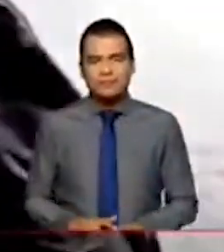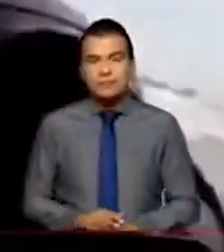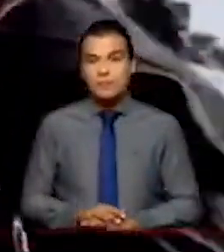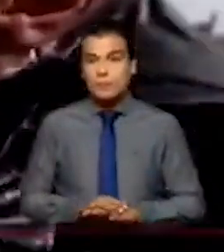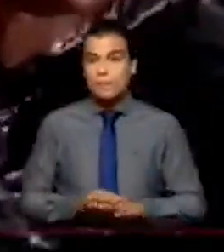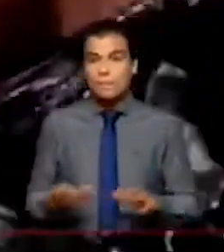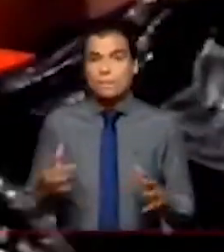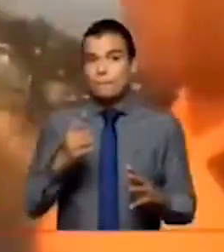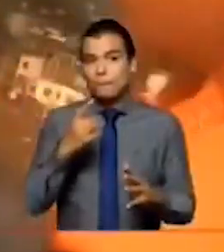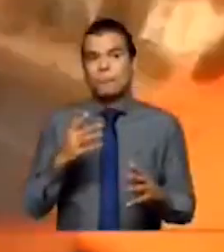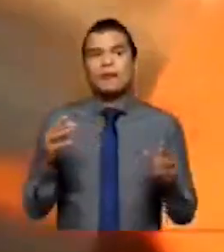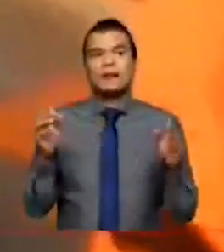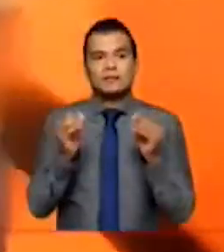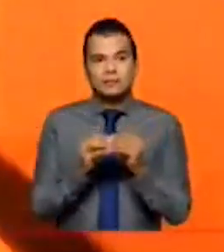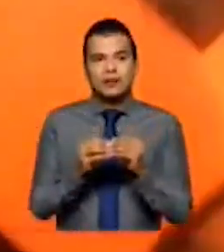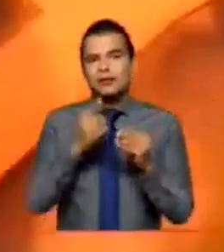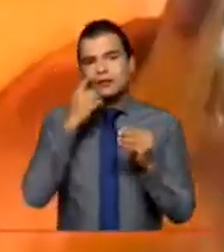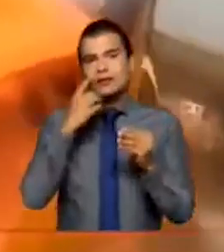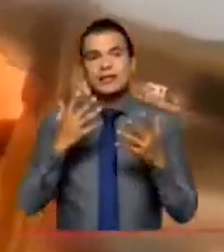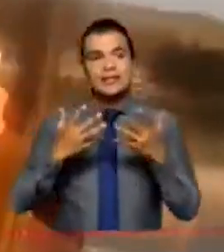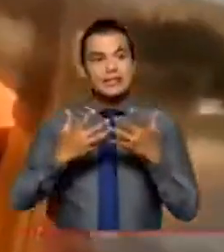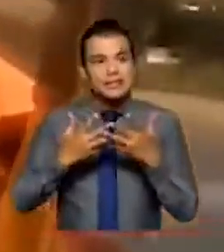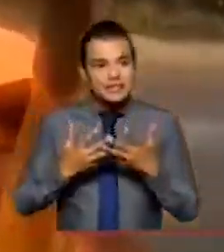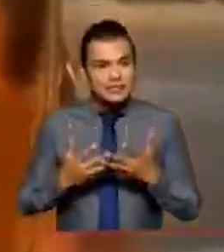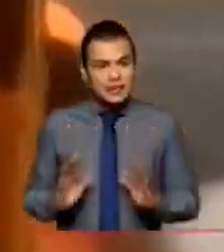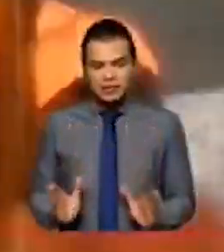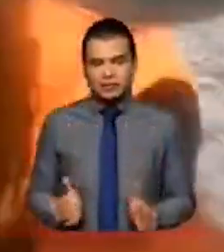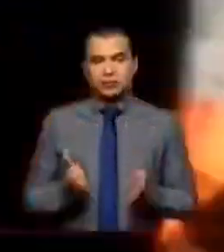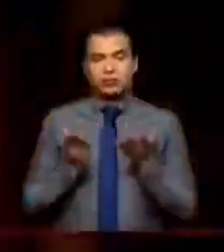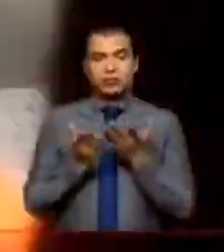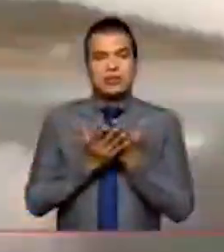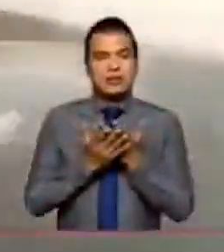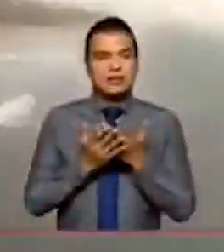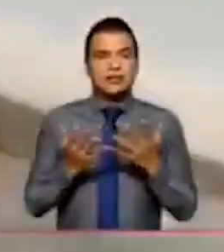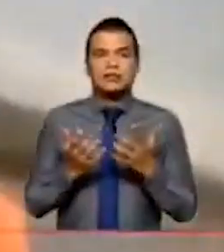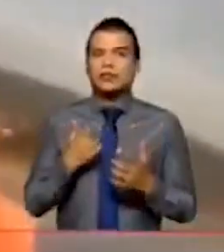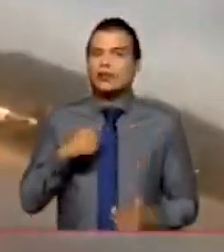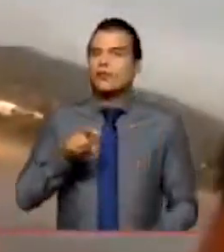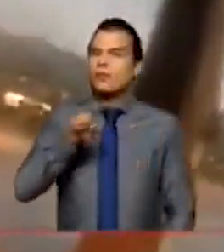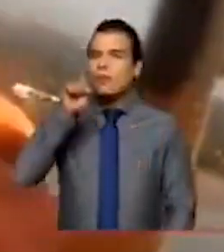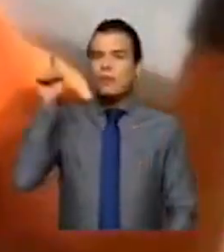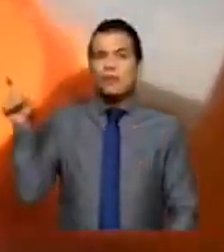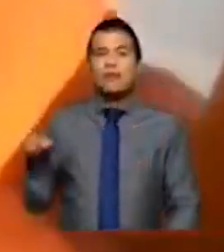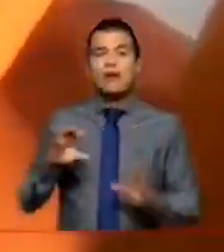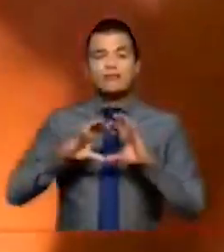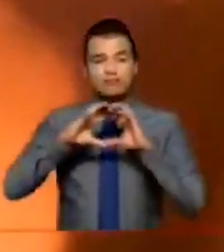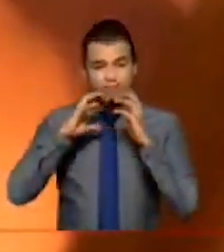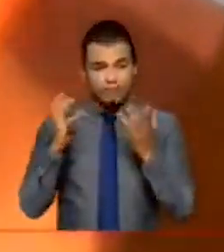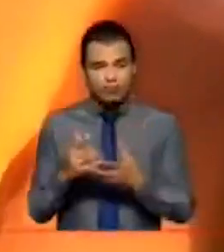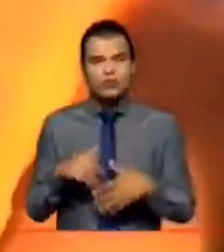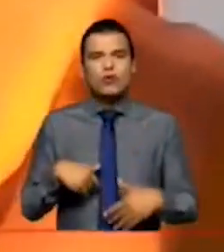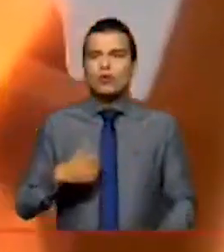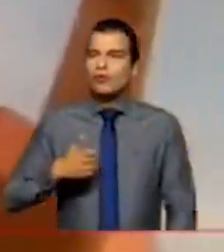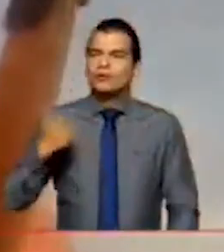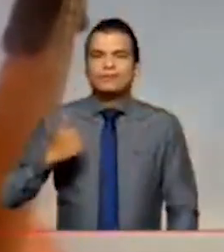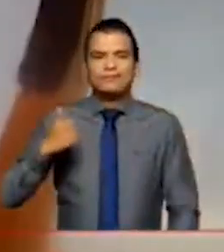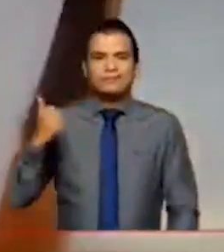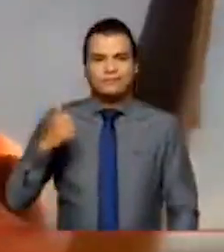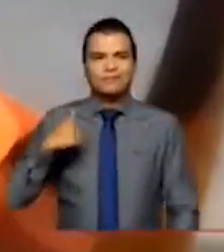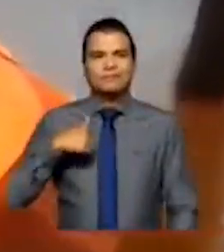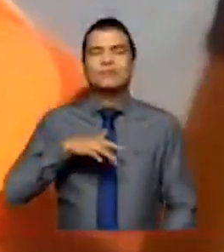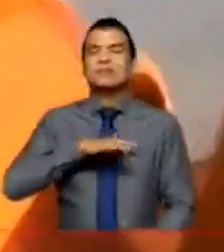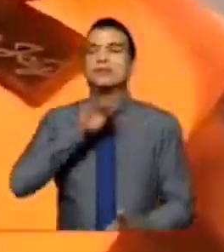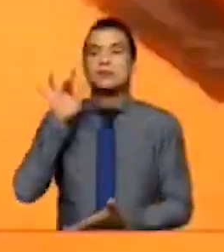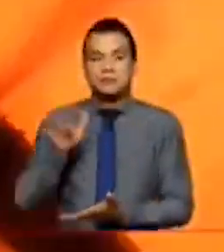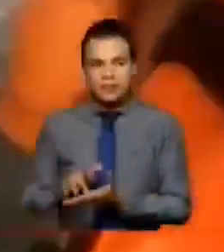Salir a conocer el mundo fue uno de sus objetivos al superar la lesión. Wow. Me fui mochileando, llegué a Pasto, estuve 2 meses